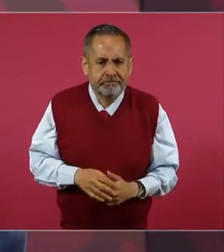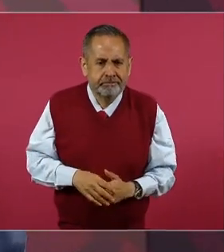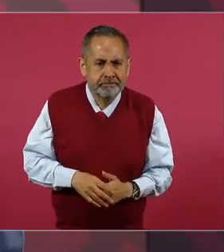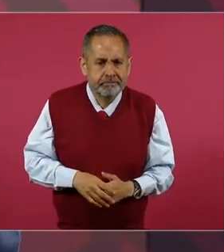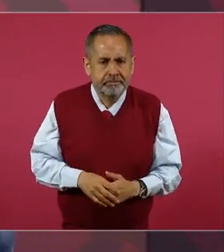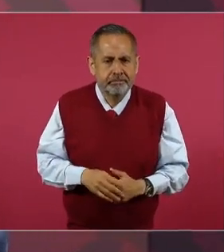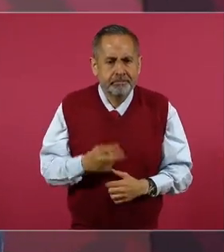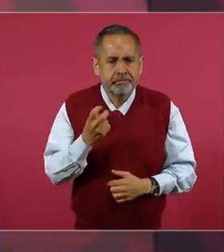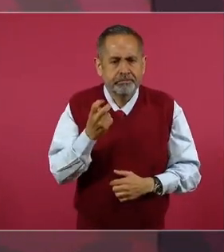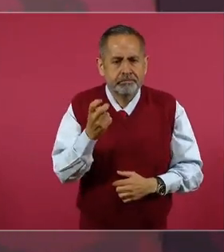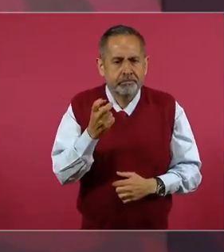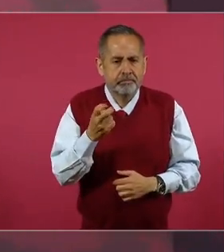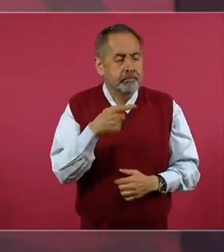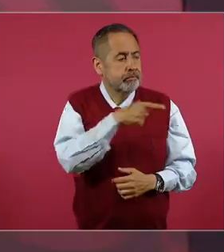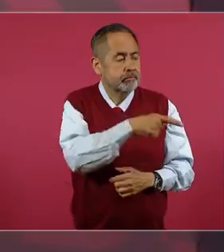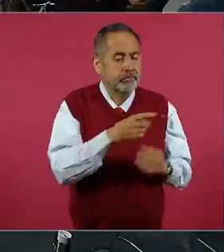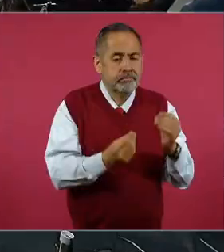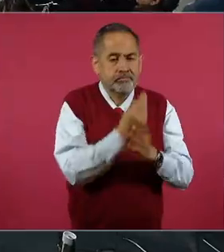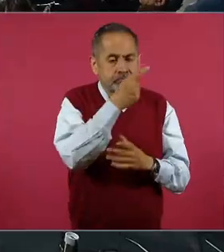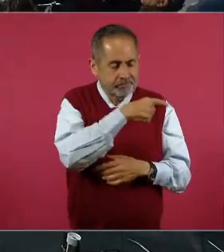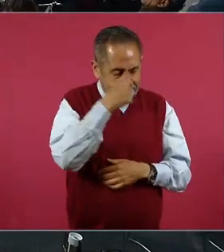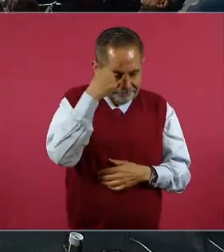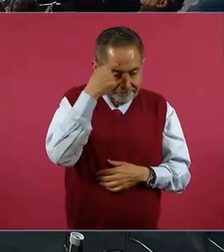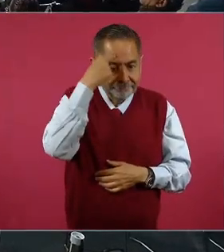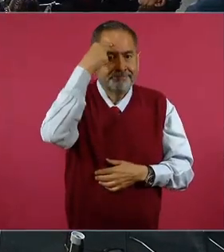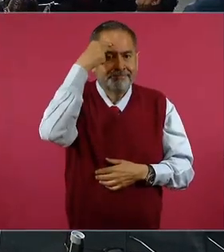Por eso tenían que crear un organismo